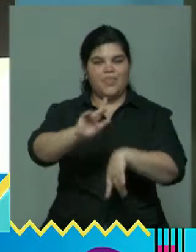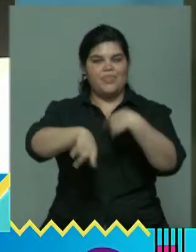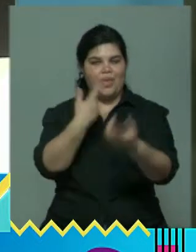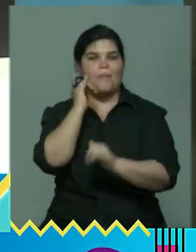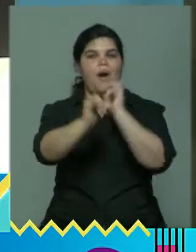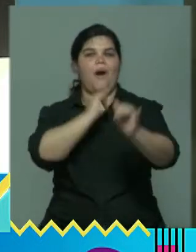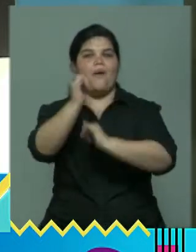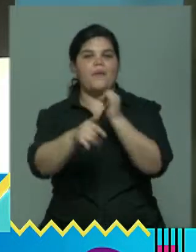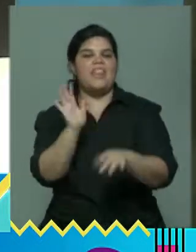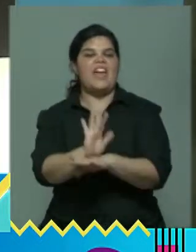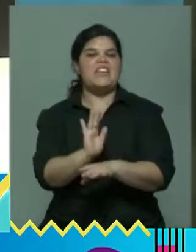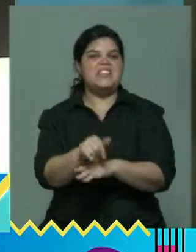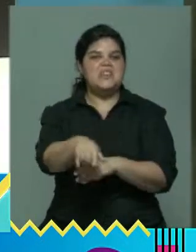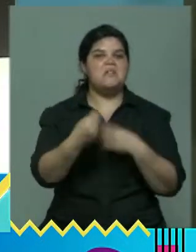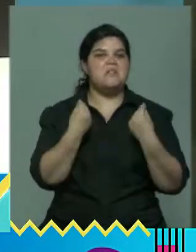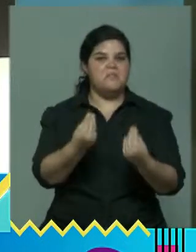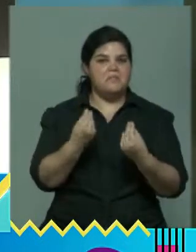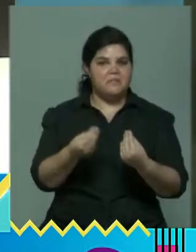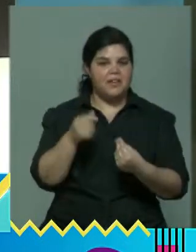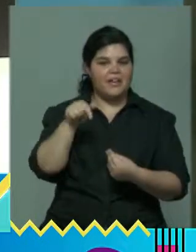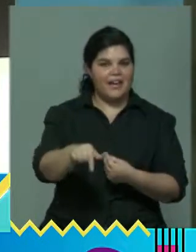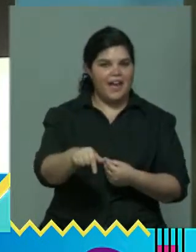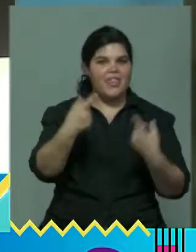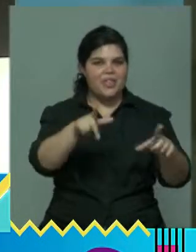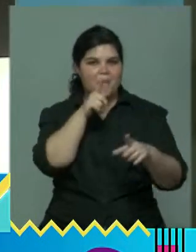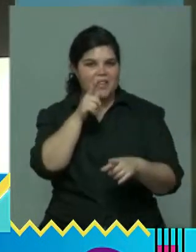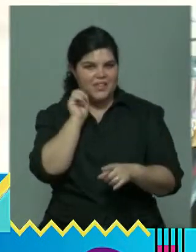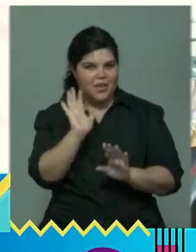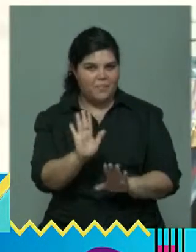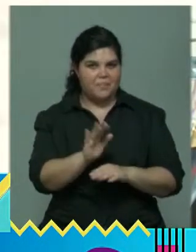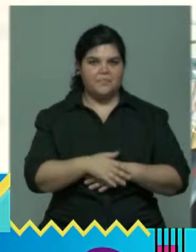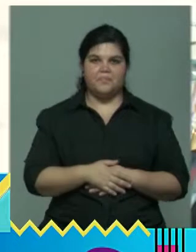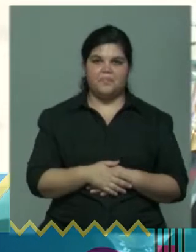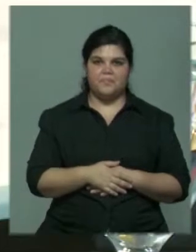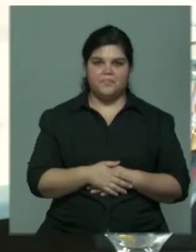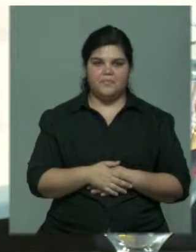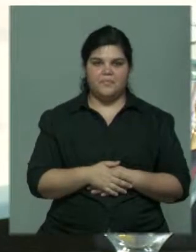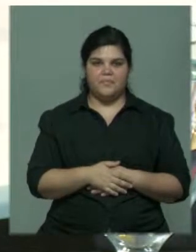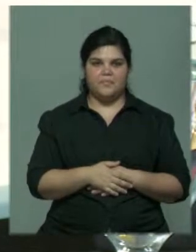les contamos qué significa ese pan dulce ahí en la mesa de Distintos Parecidos. Ya venimos.